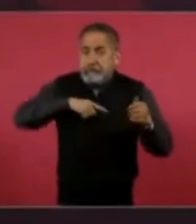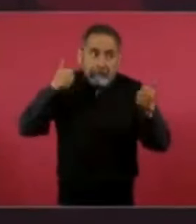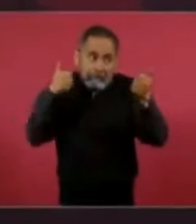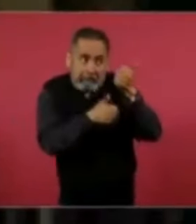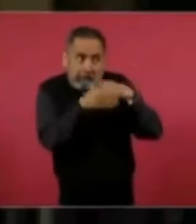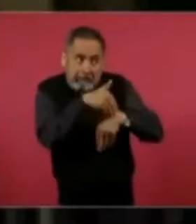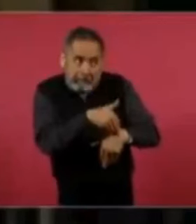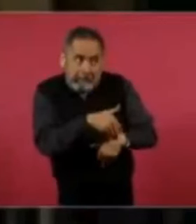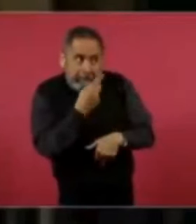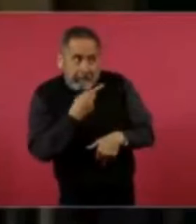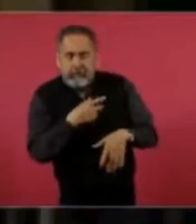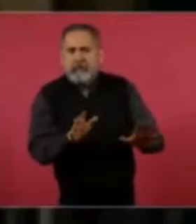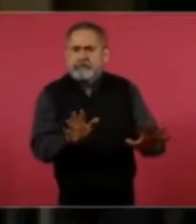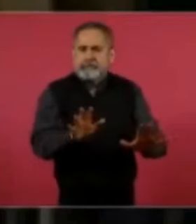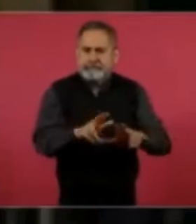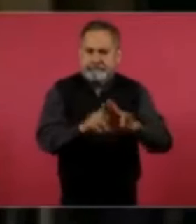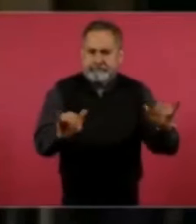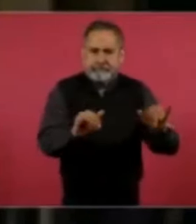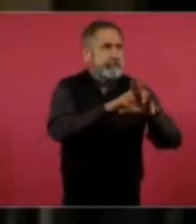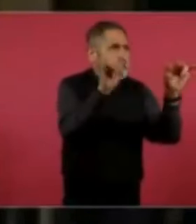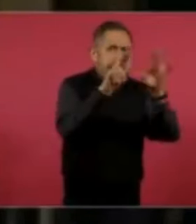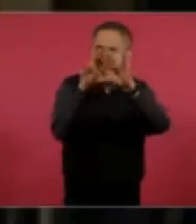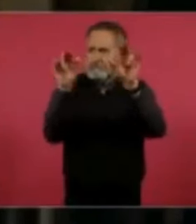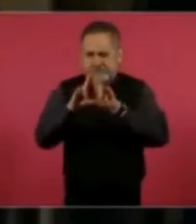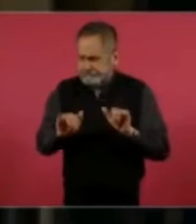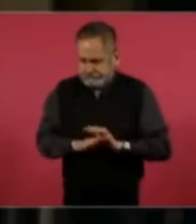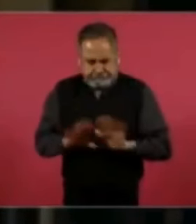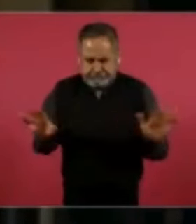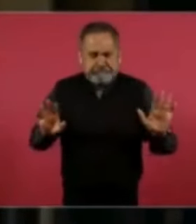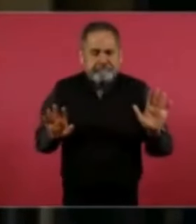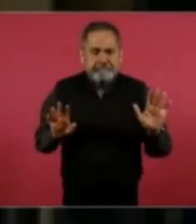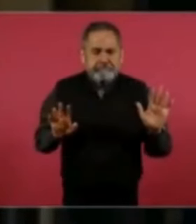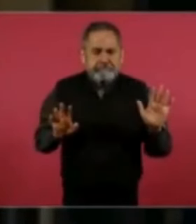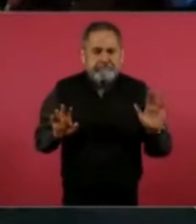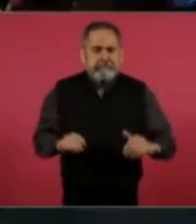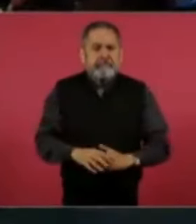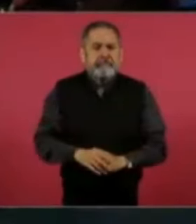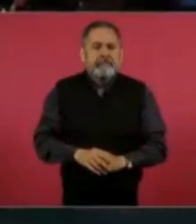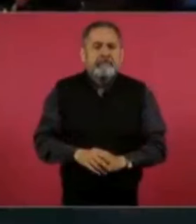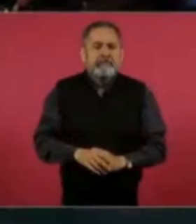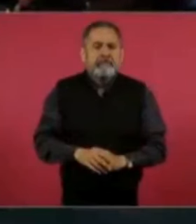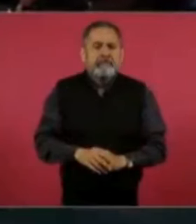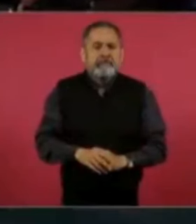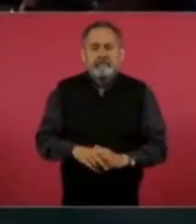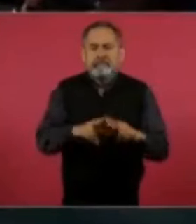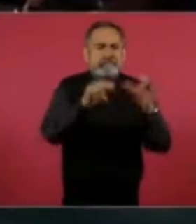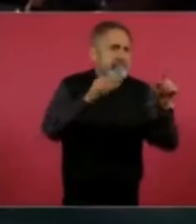subordinación frente a ningún gobierno sea